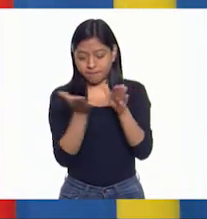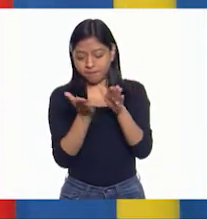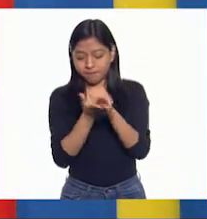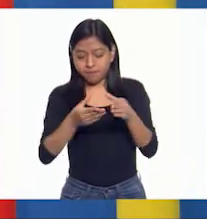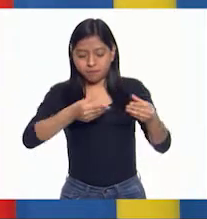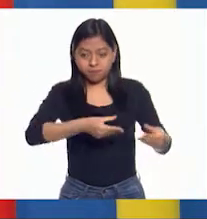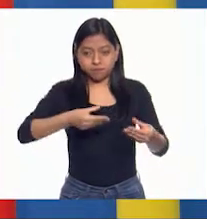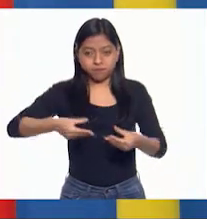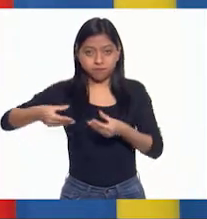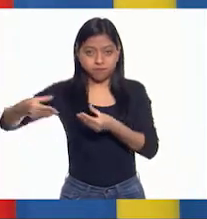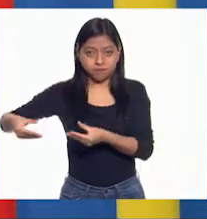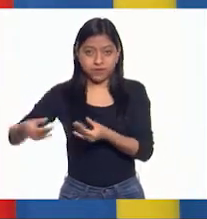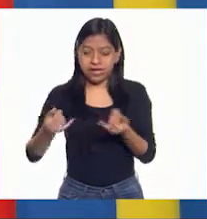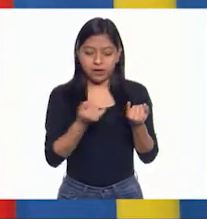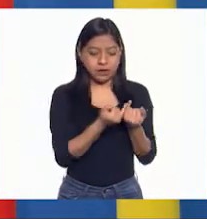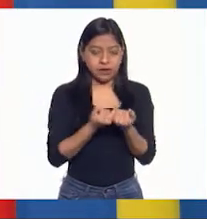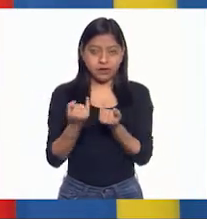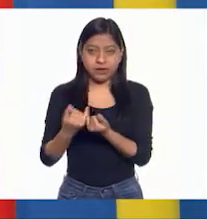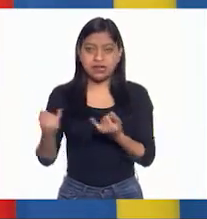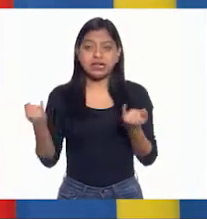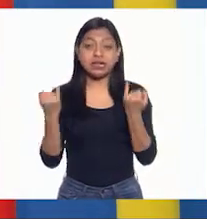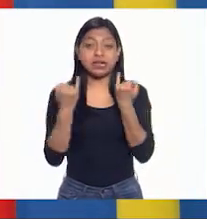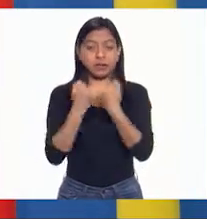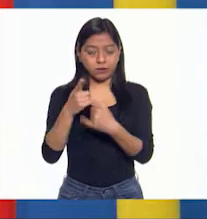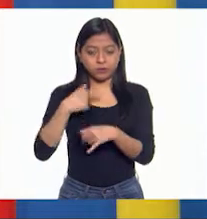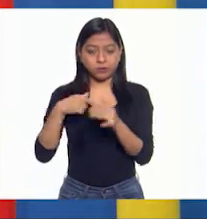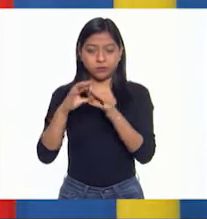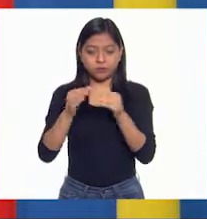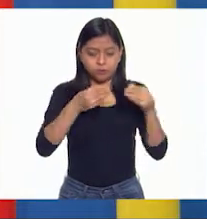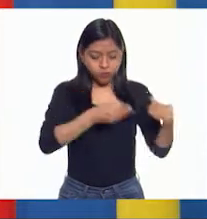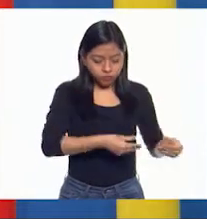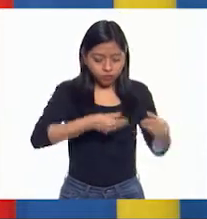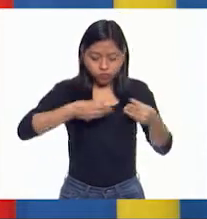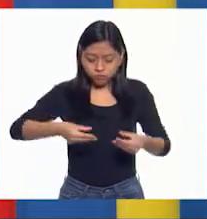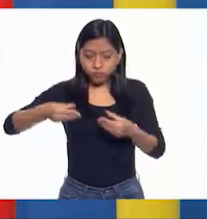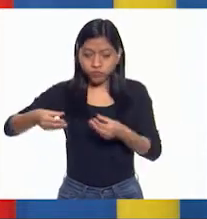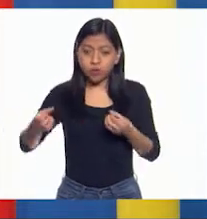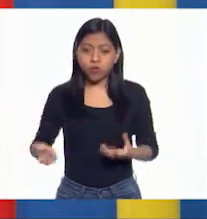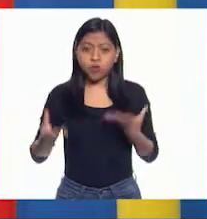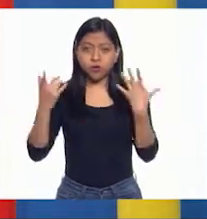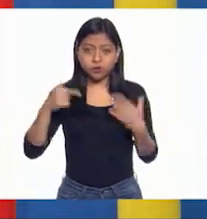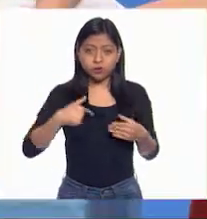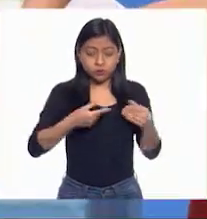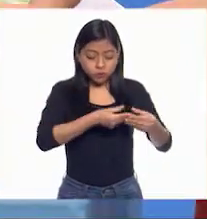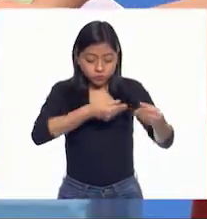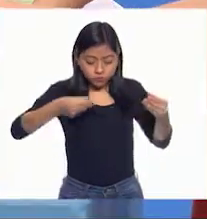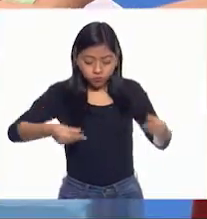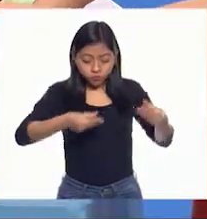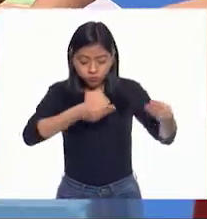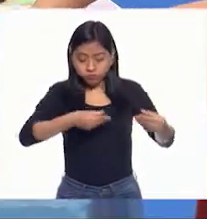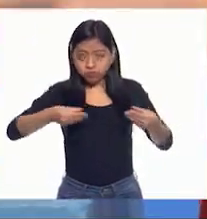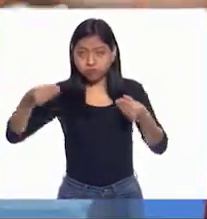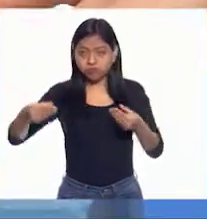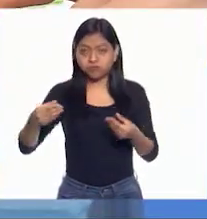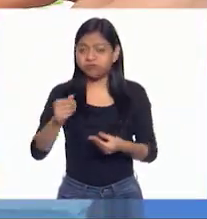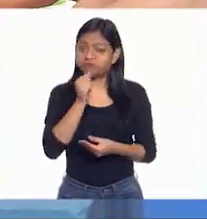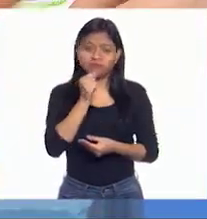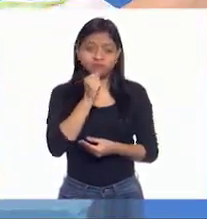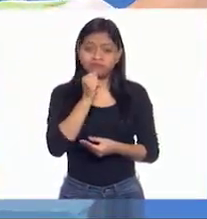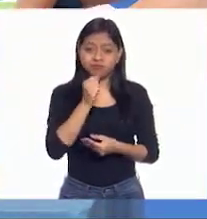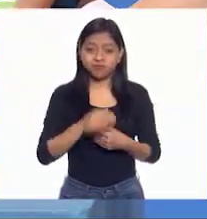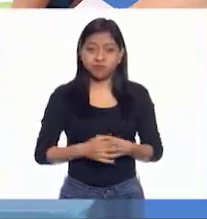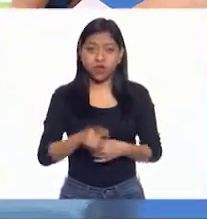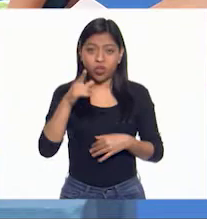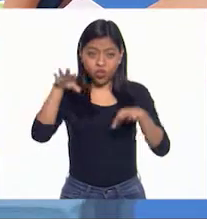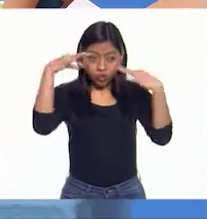me dijeron que les avisara cuántos paquetes se formarían, pero todavía no he terminado. ¿Y estás contando